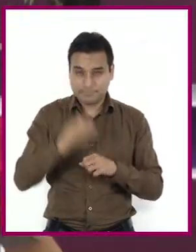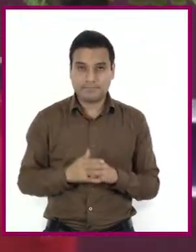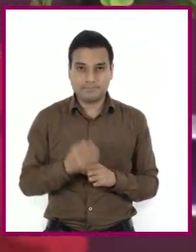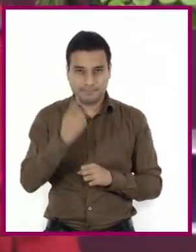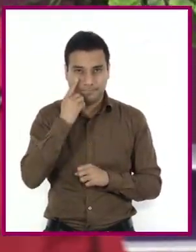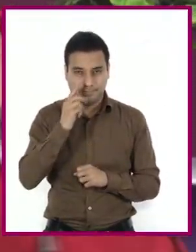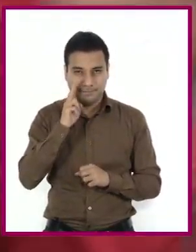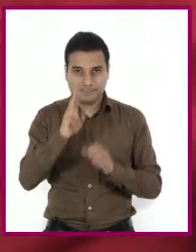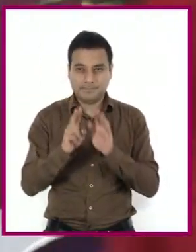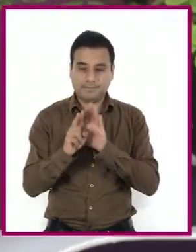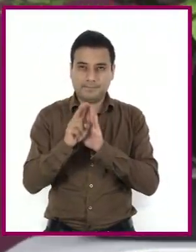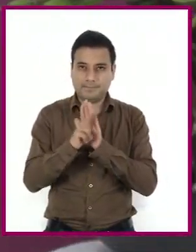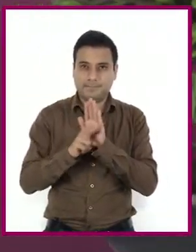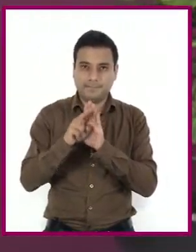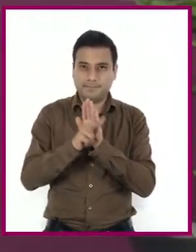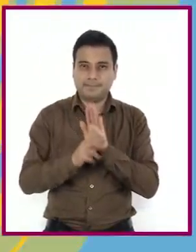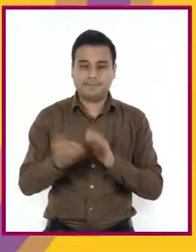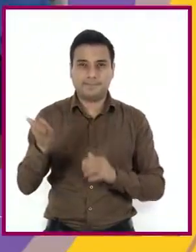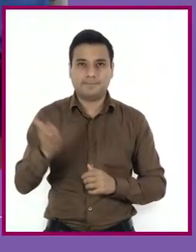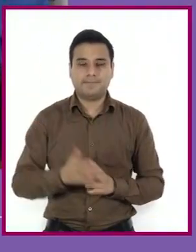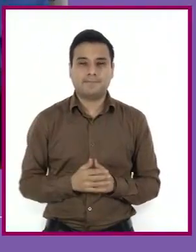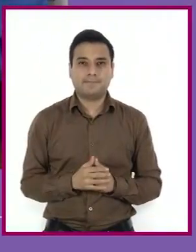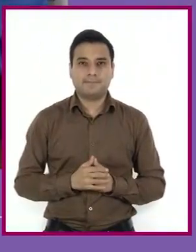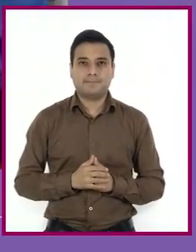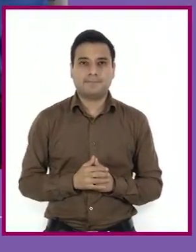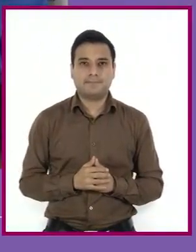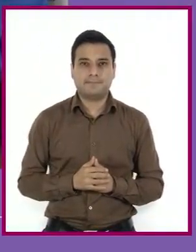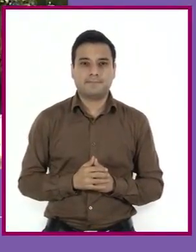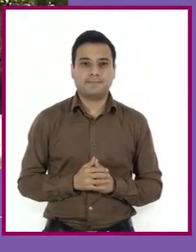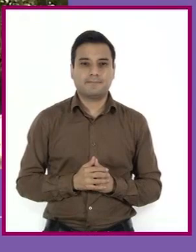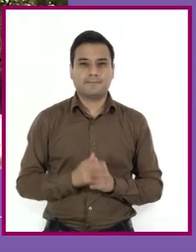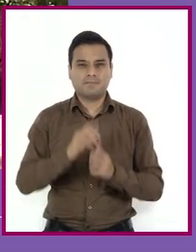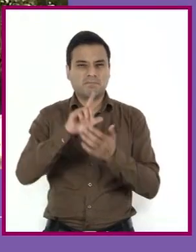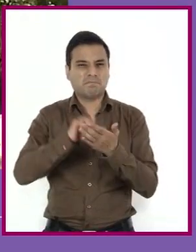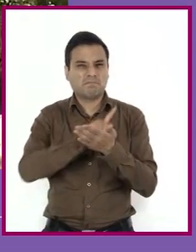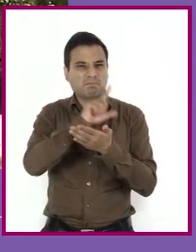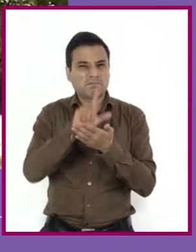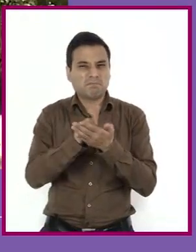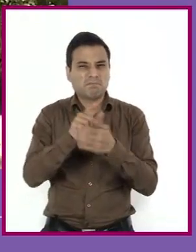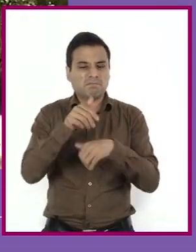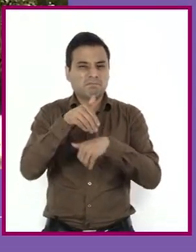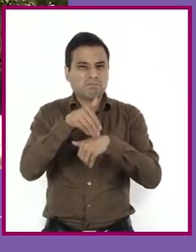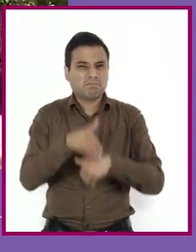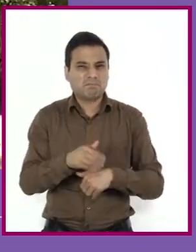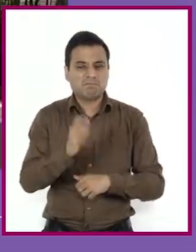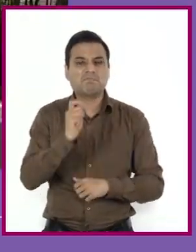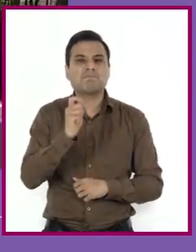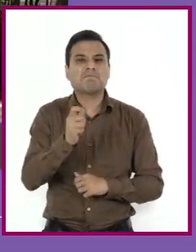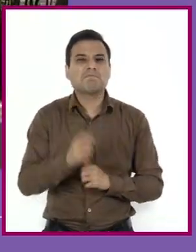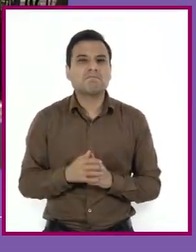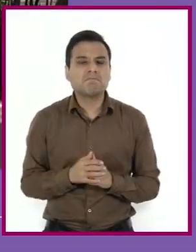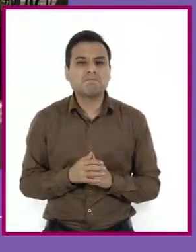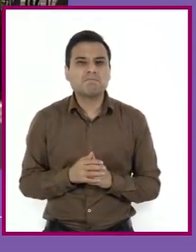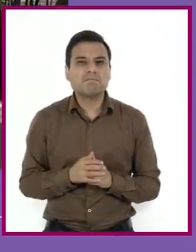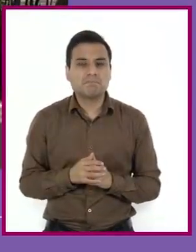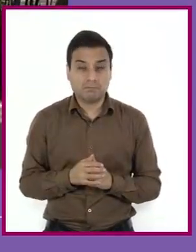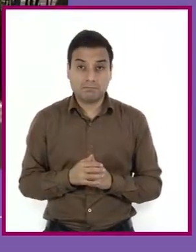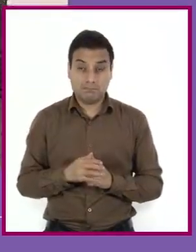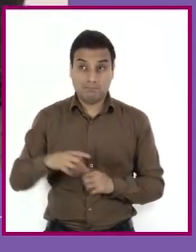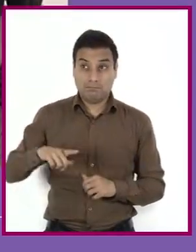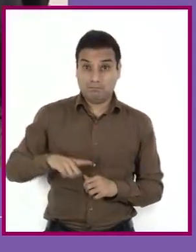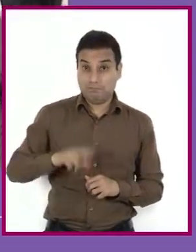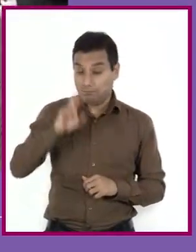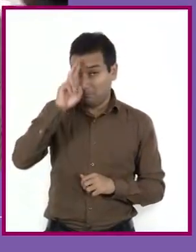ver el siguiente video. La legalidad va más allá de la relación que guardamos con los poderes